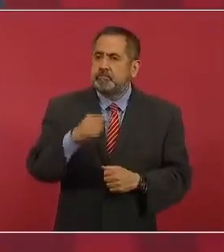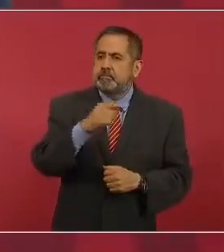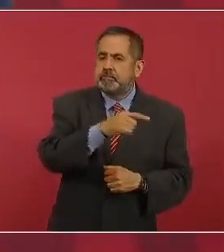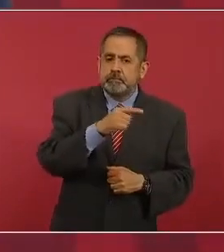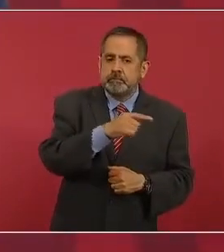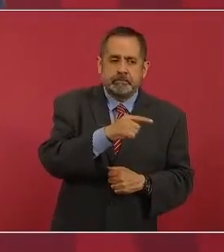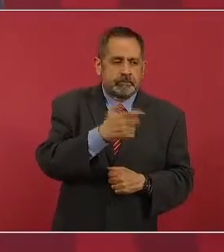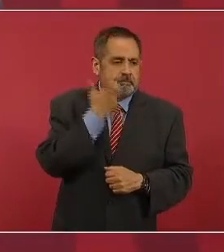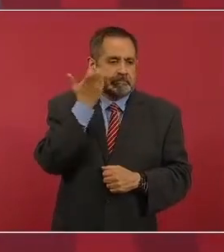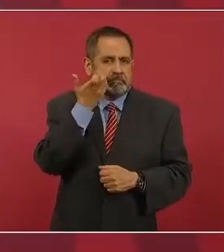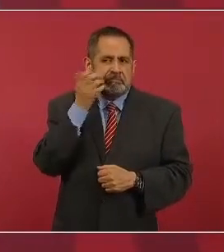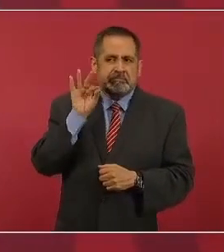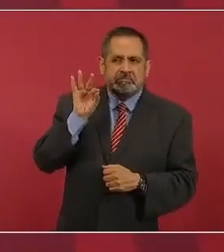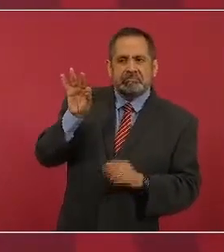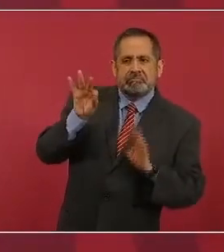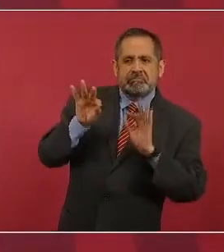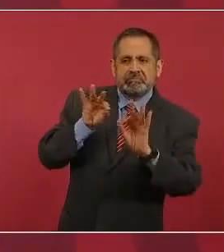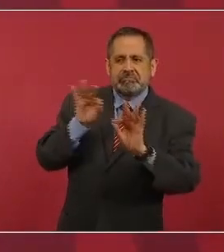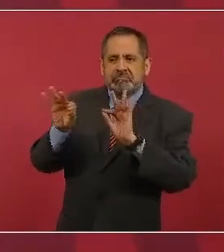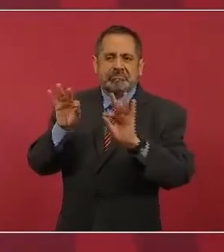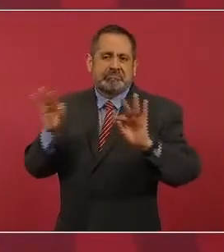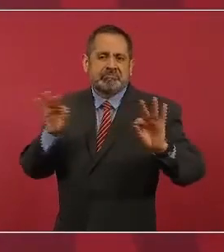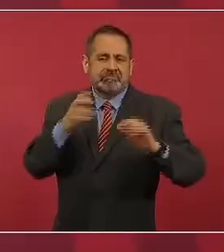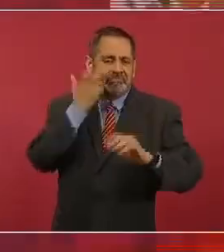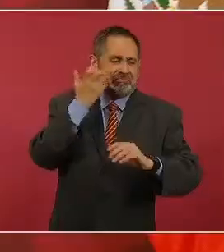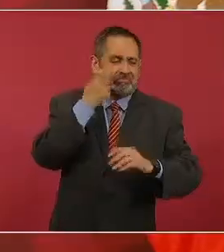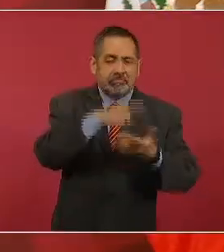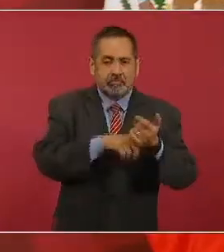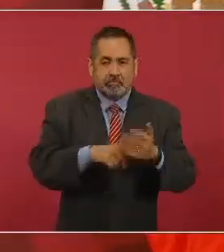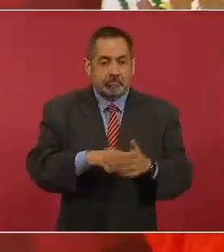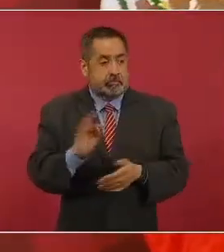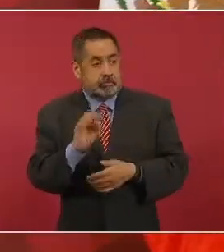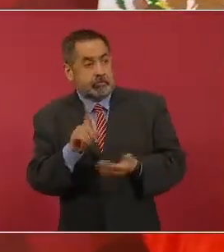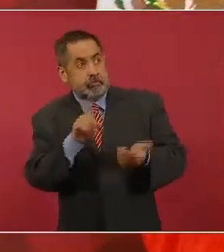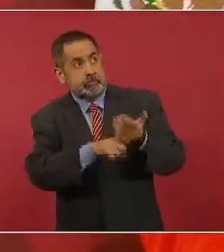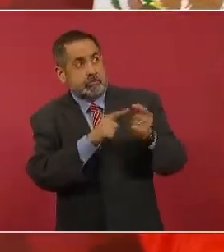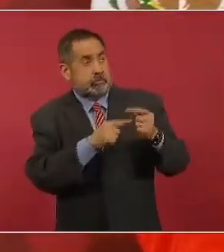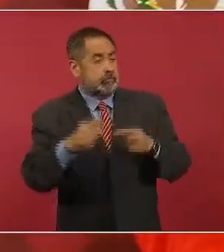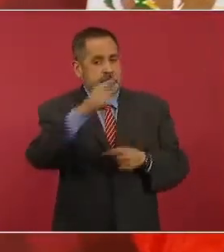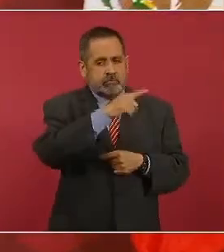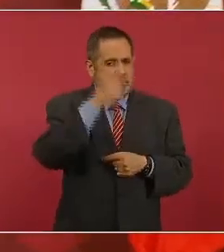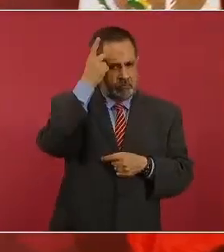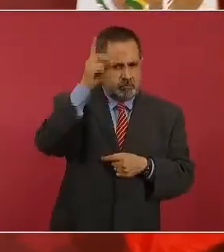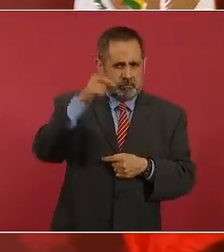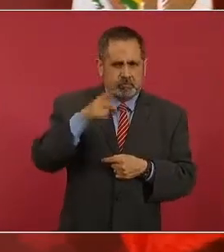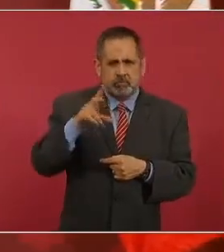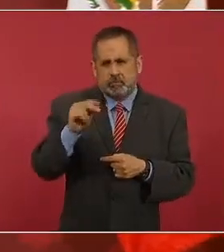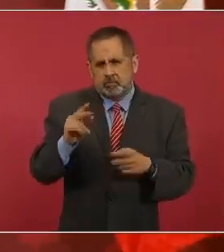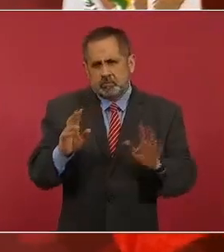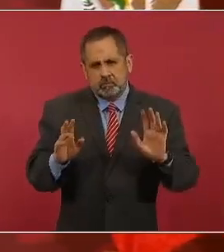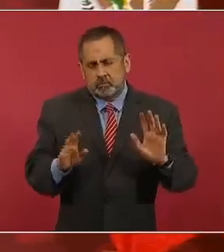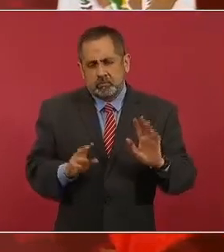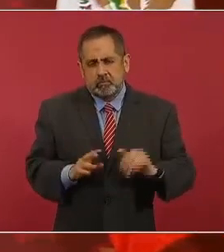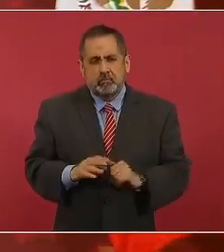completamente tendenciosos. A lo mejor los dueños no